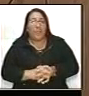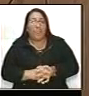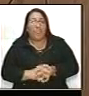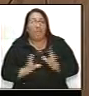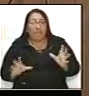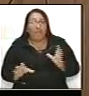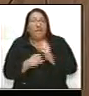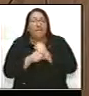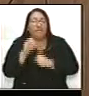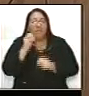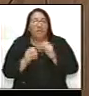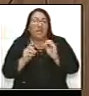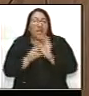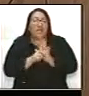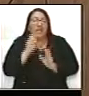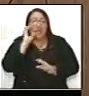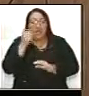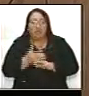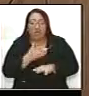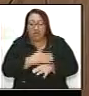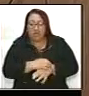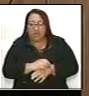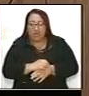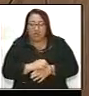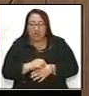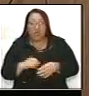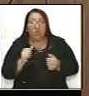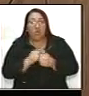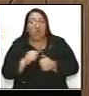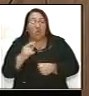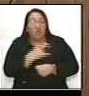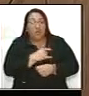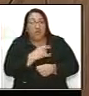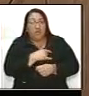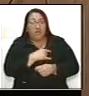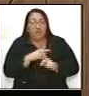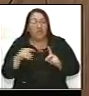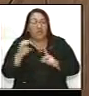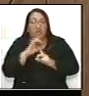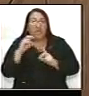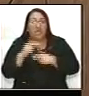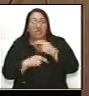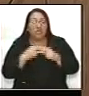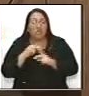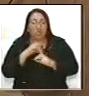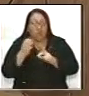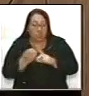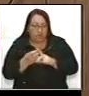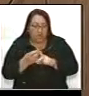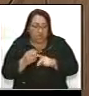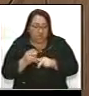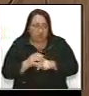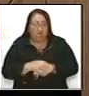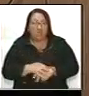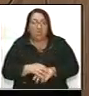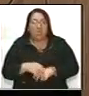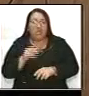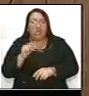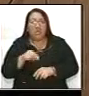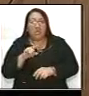conseguir la modificación de la ley que creó la Universidad Nacional Intercultural de Quillabamba en el